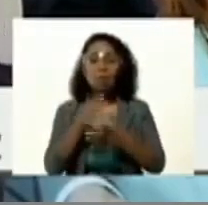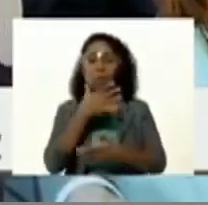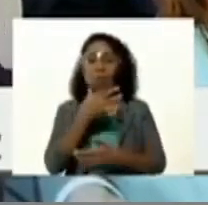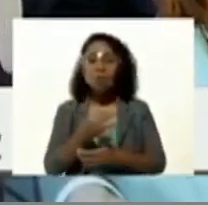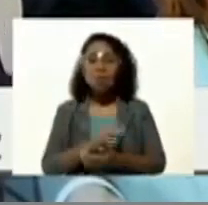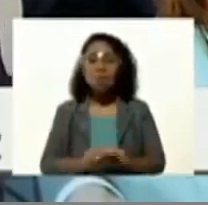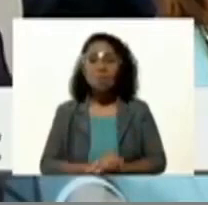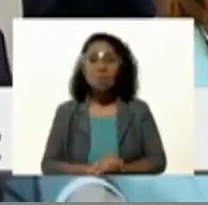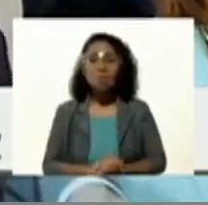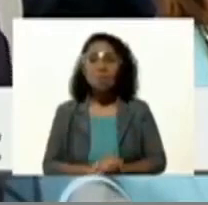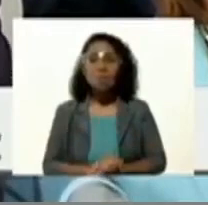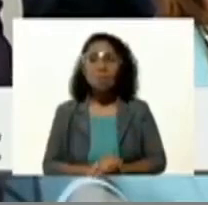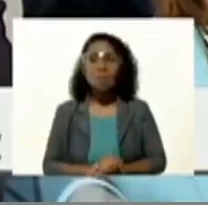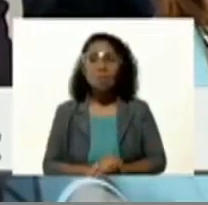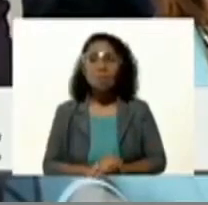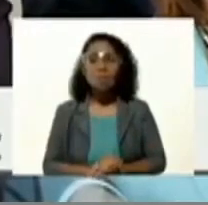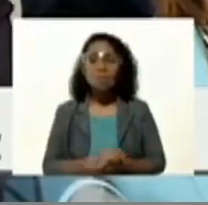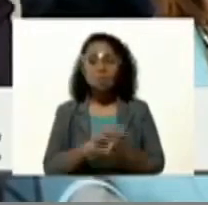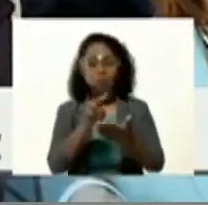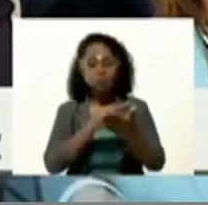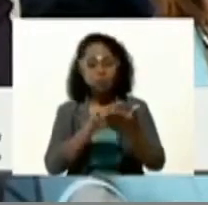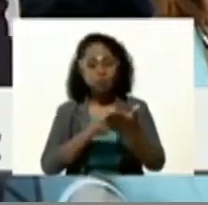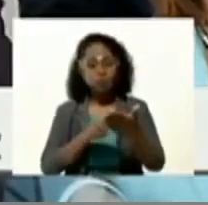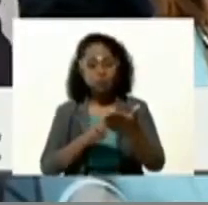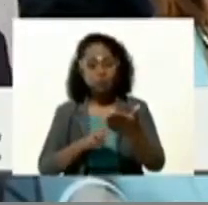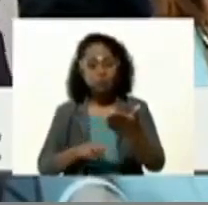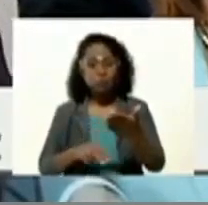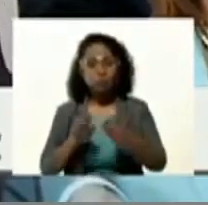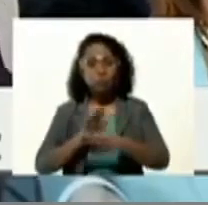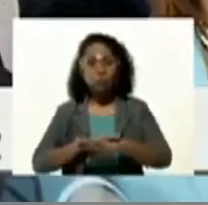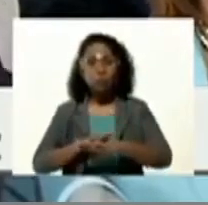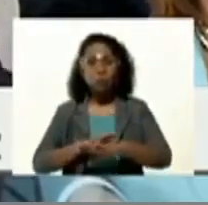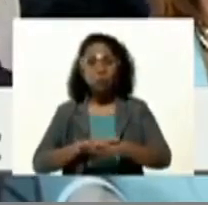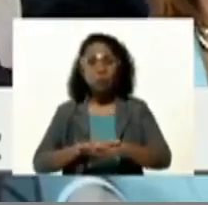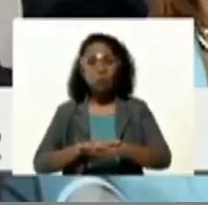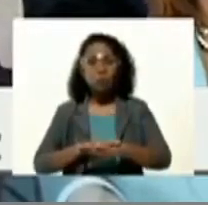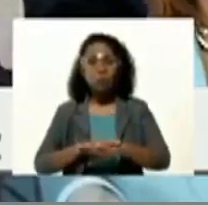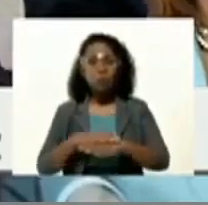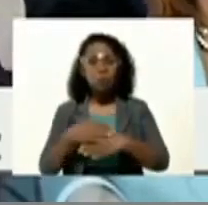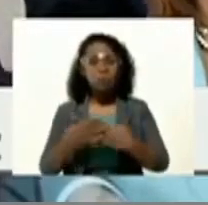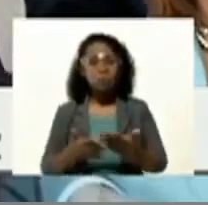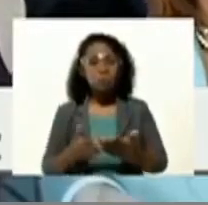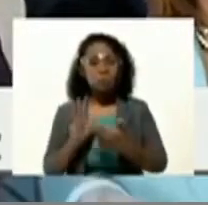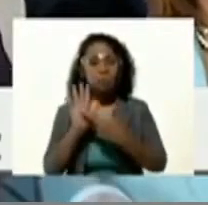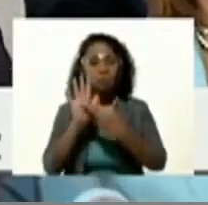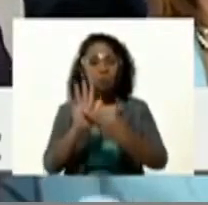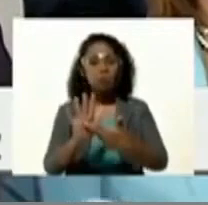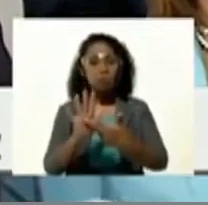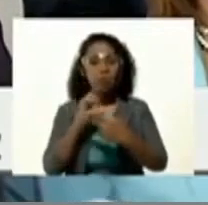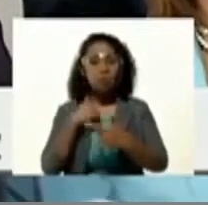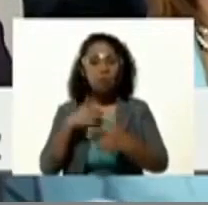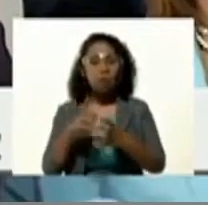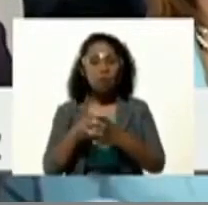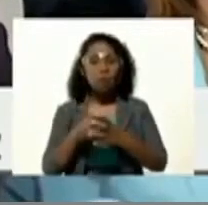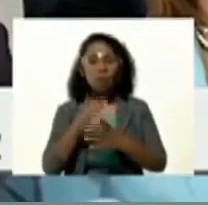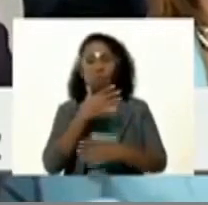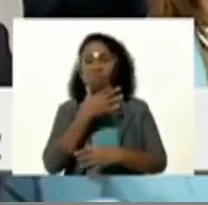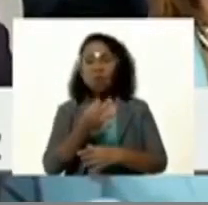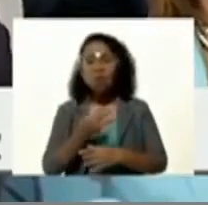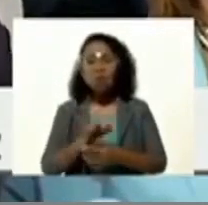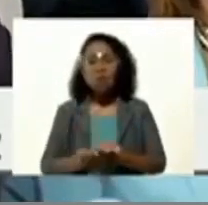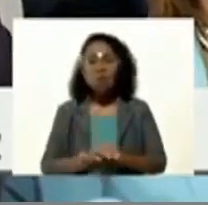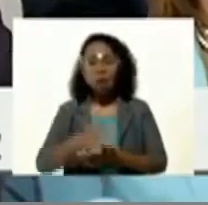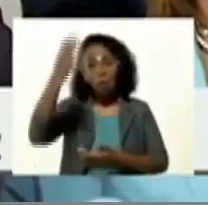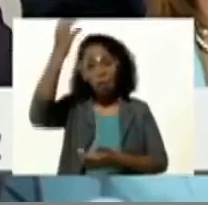facilitador. Con la lectura que acaba de ocurrir por parte de los representantes del equipo facilitador